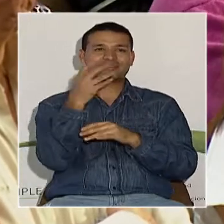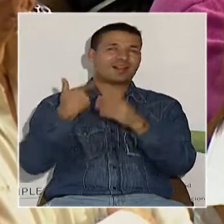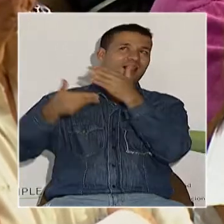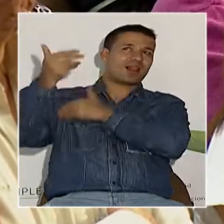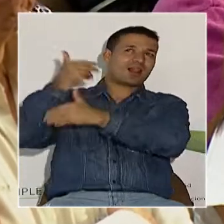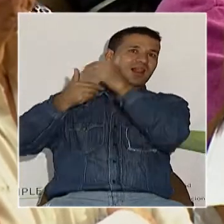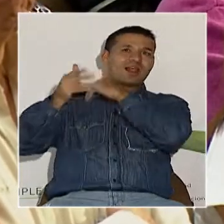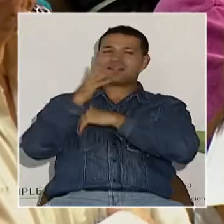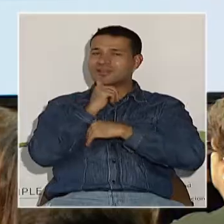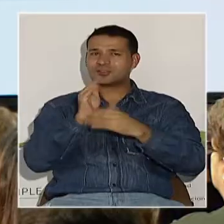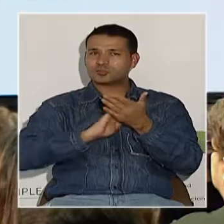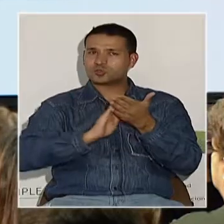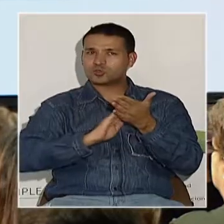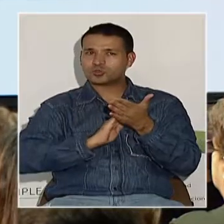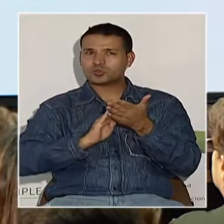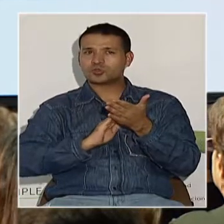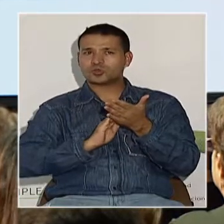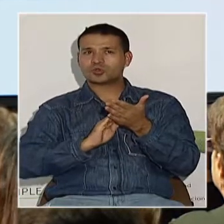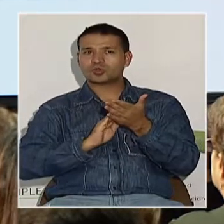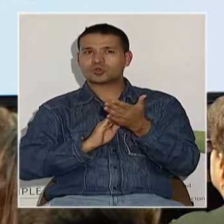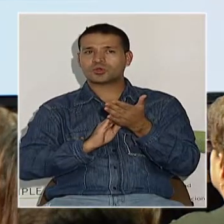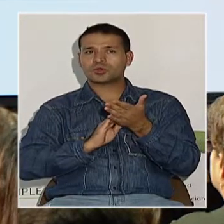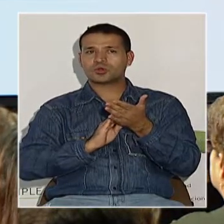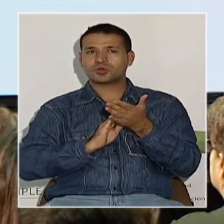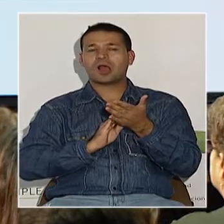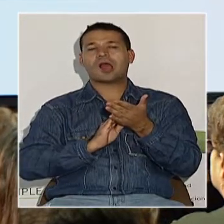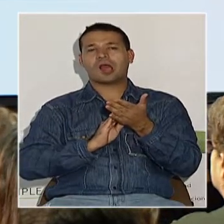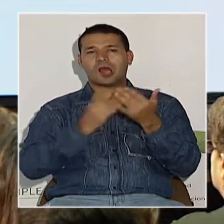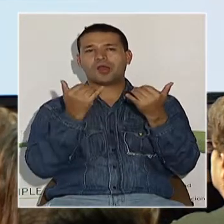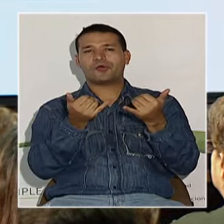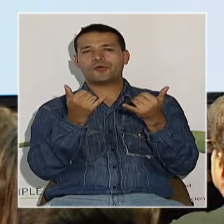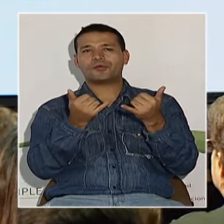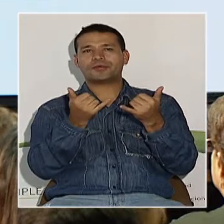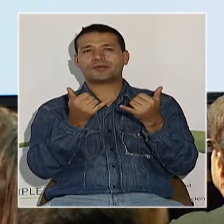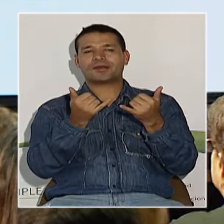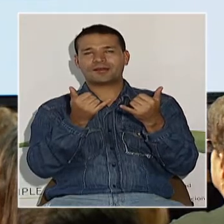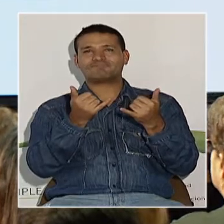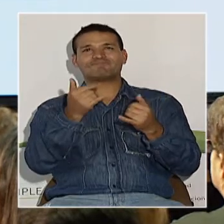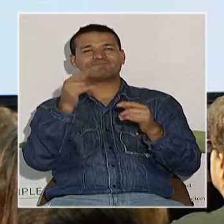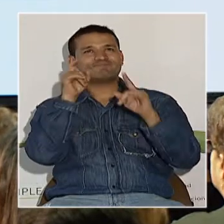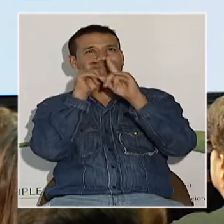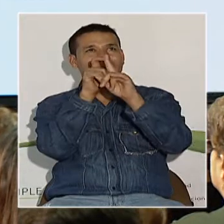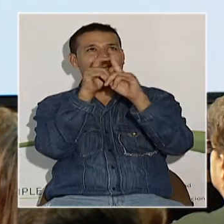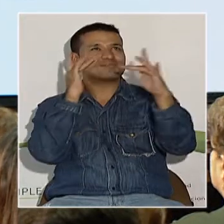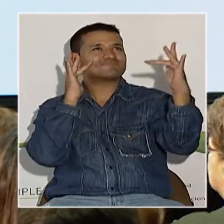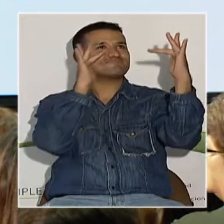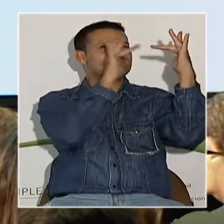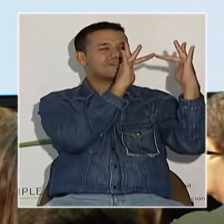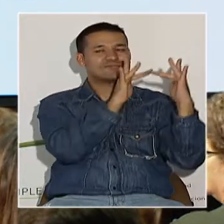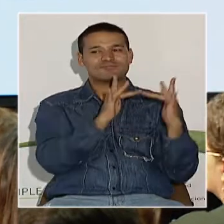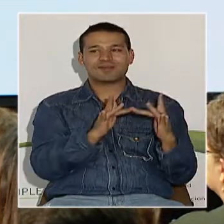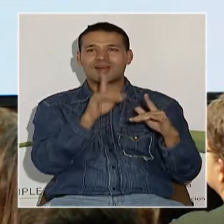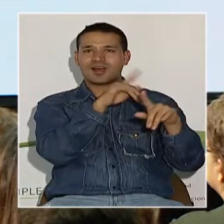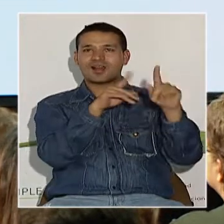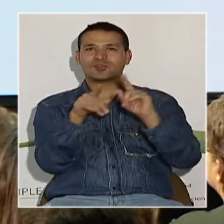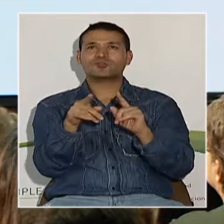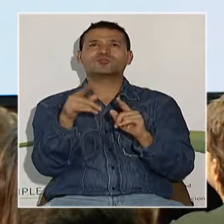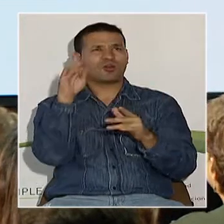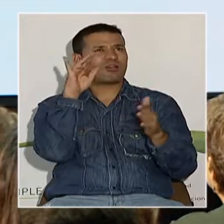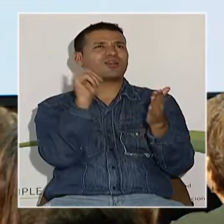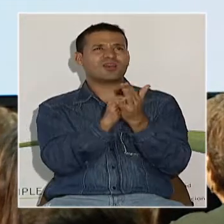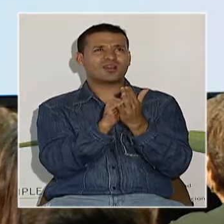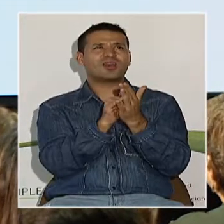había tratamiento. Ese imaginario nos acompaña hoy en día. Muchos pacientes se imaginan que tienen un animal